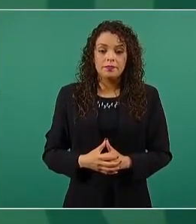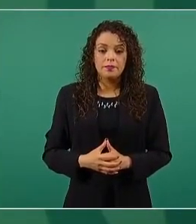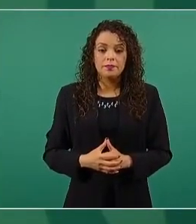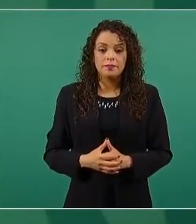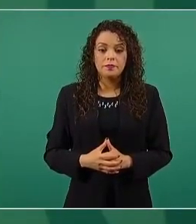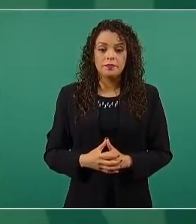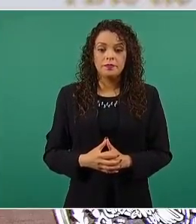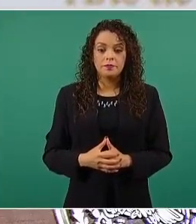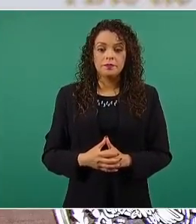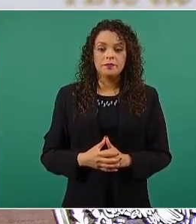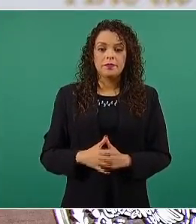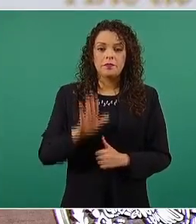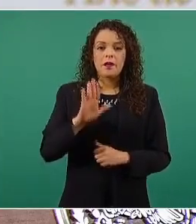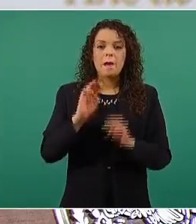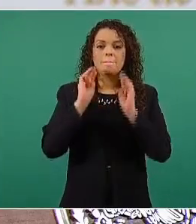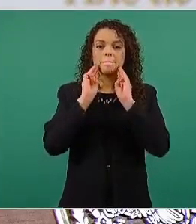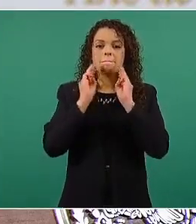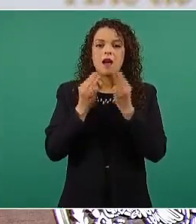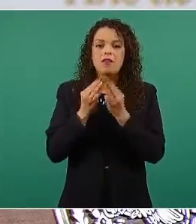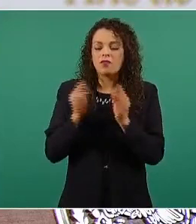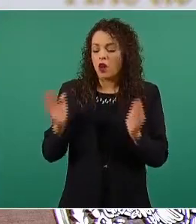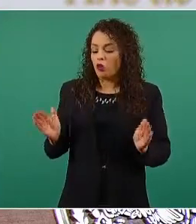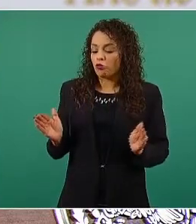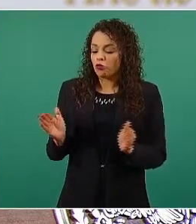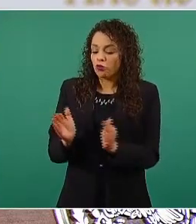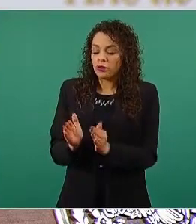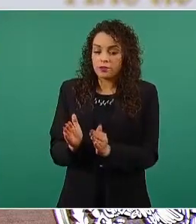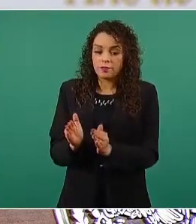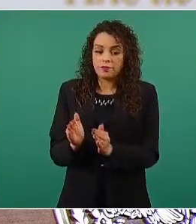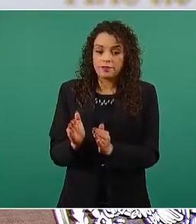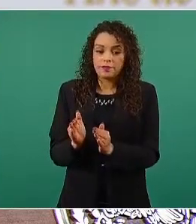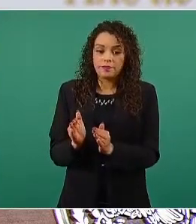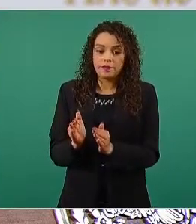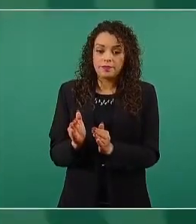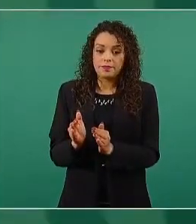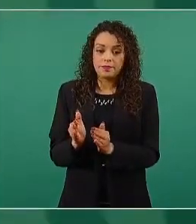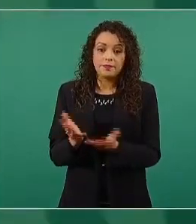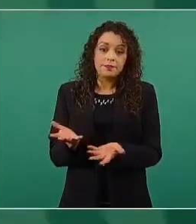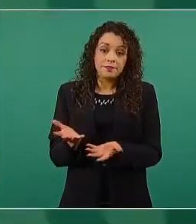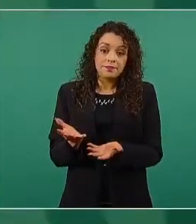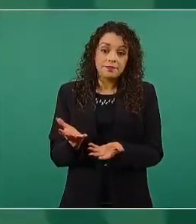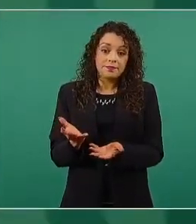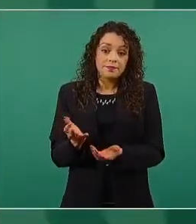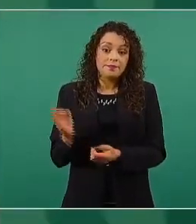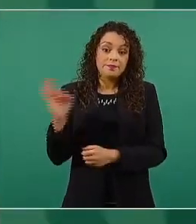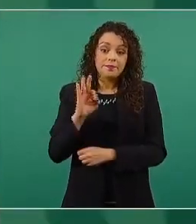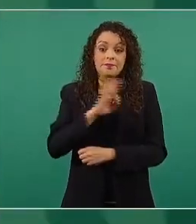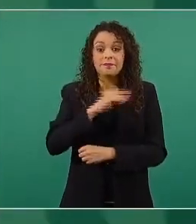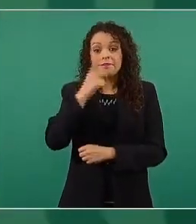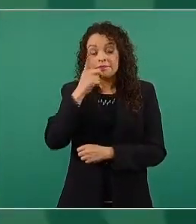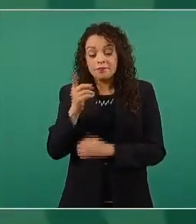pequeñas mafias, pues, si es que se puede hablar de grandes, medianas o pequeñas,